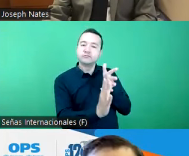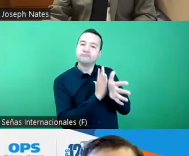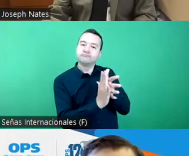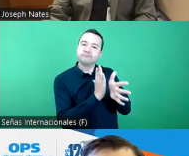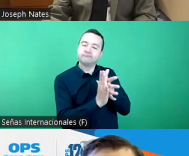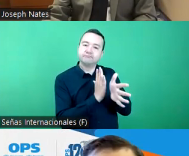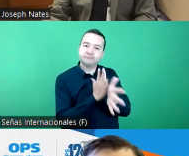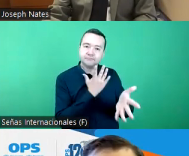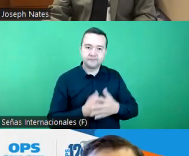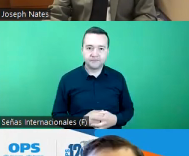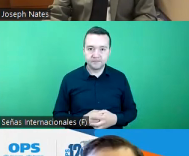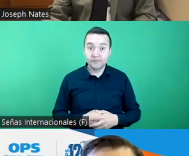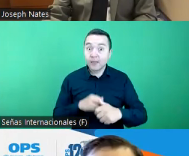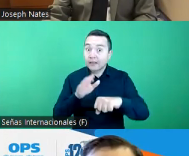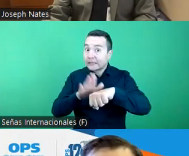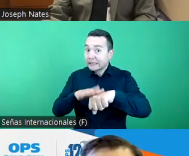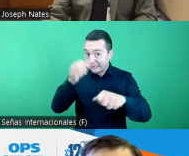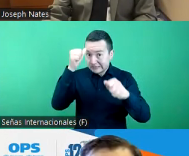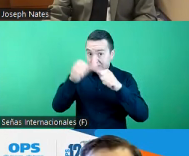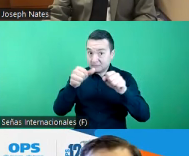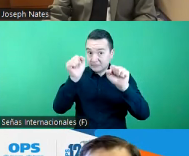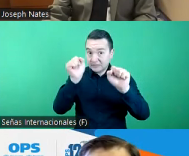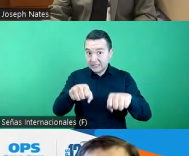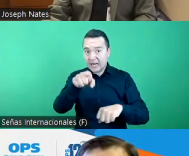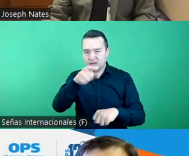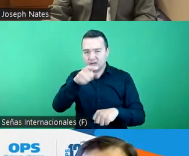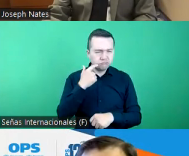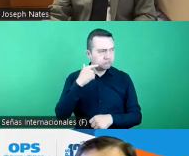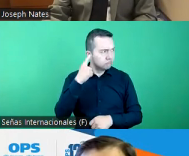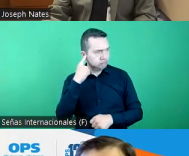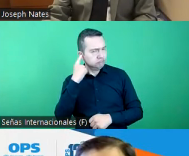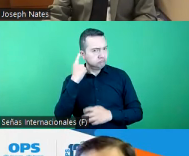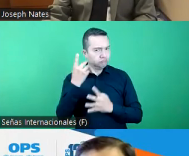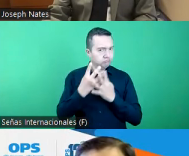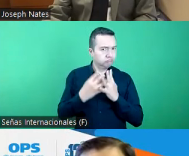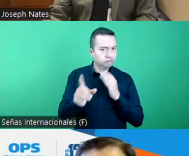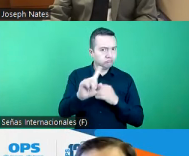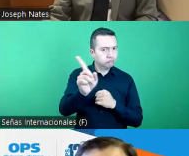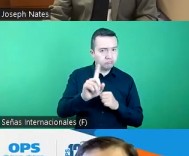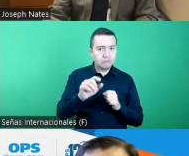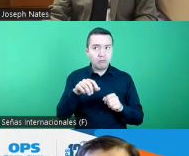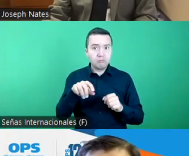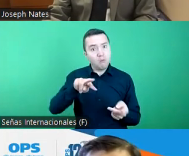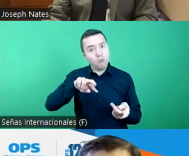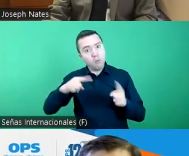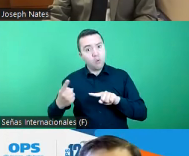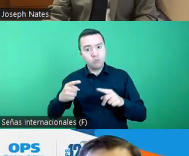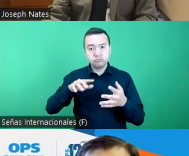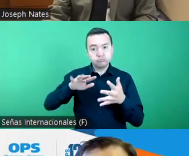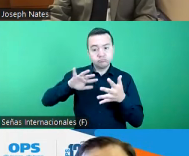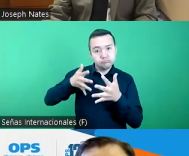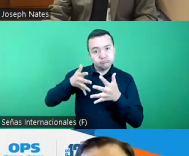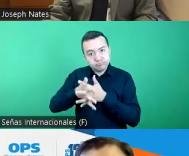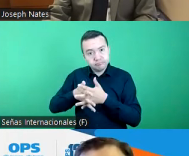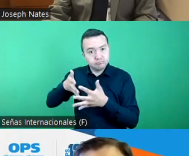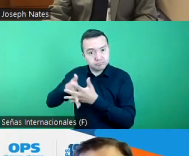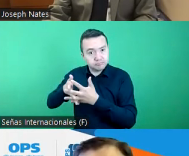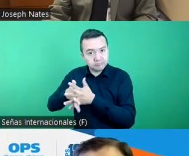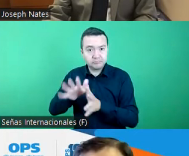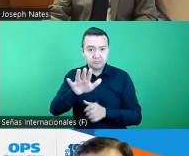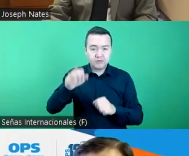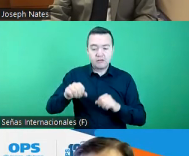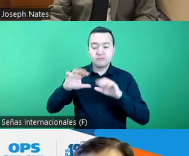su preferencia y para ello tienen que seleccionar el icono de interpretación, idioma español, inglés,